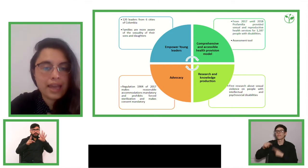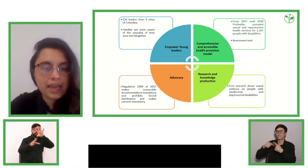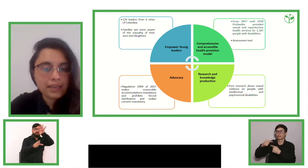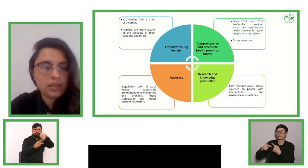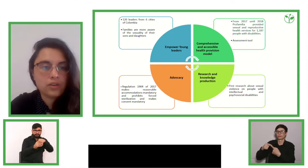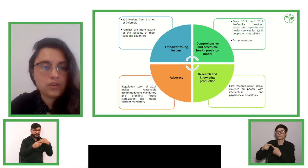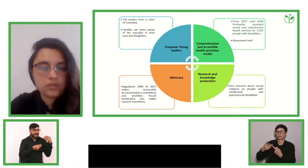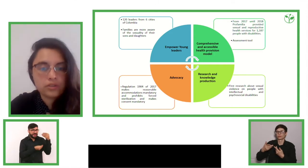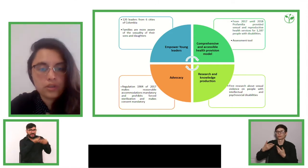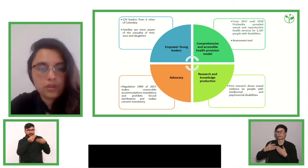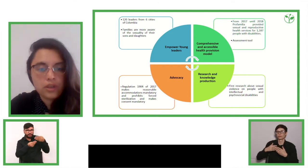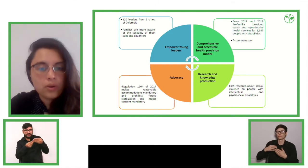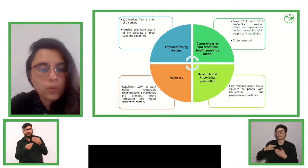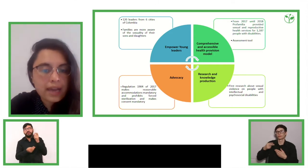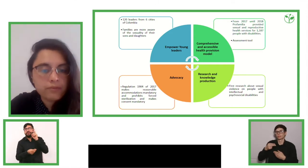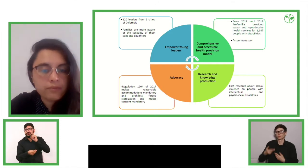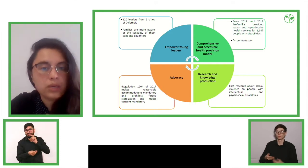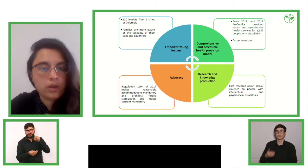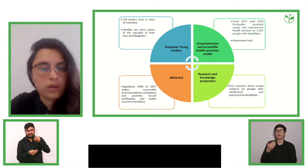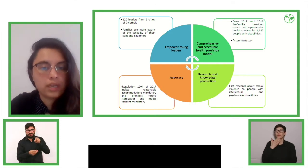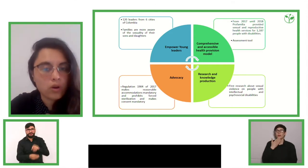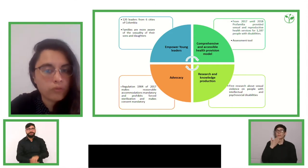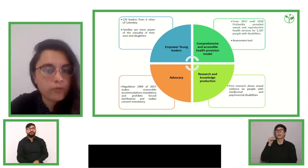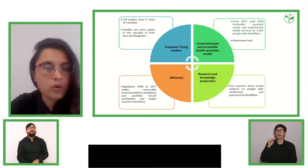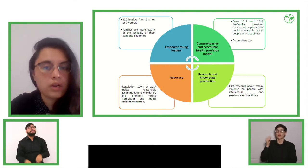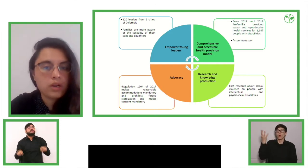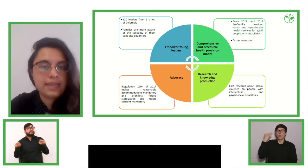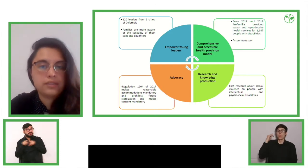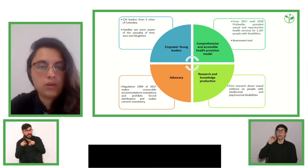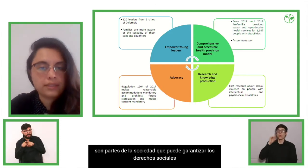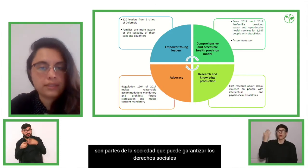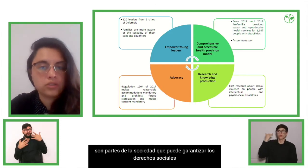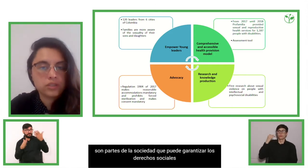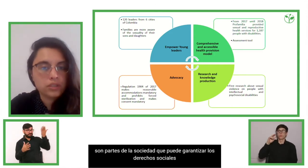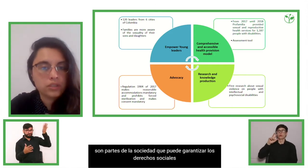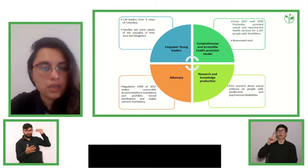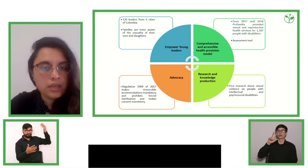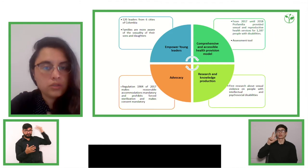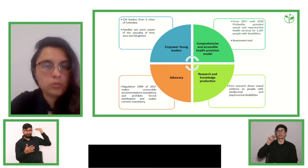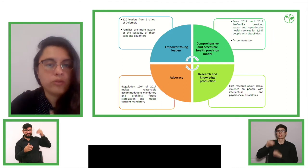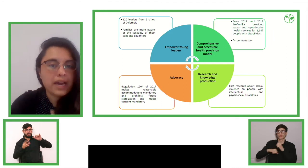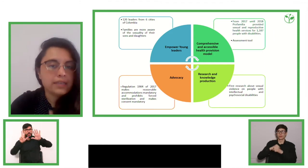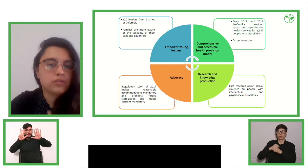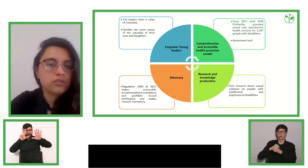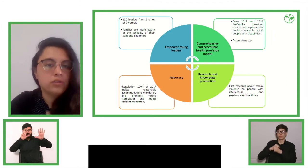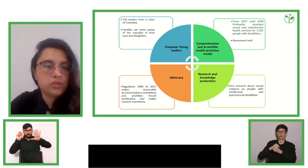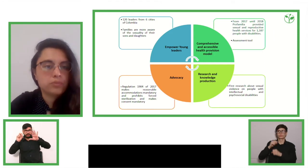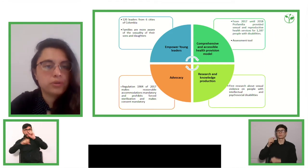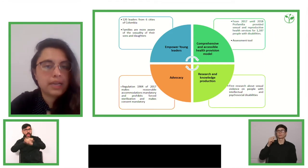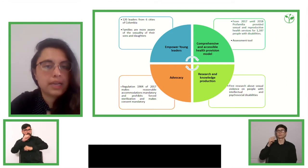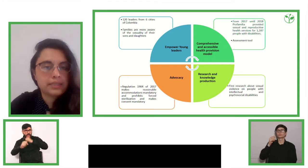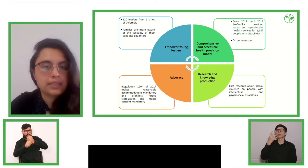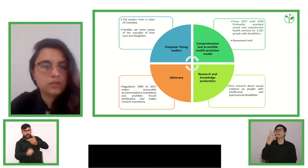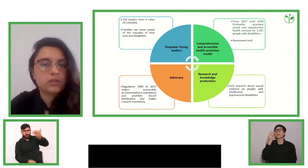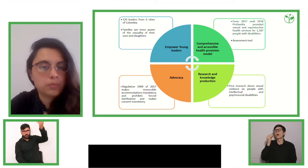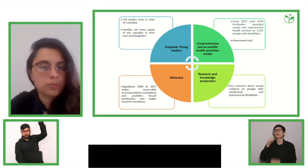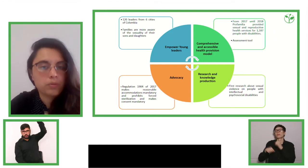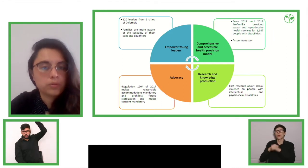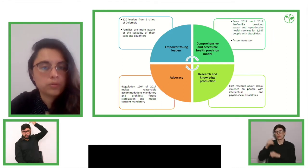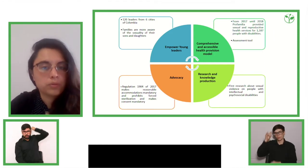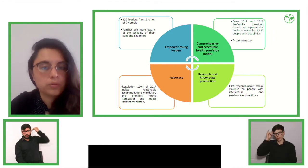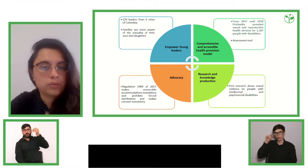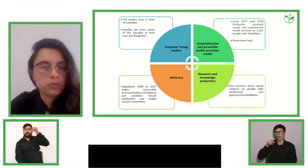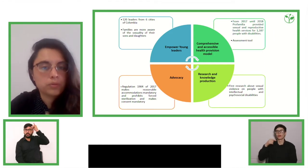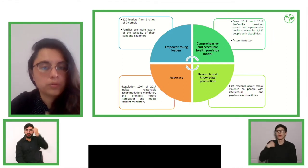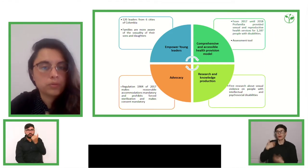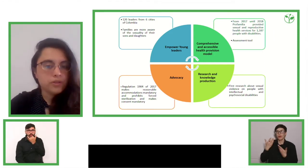Durante los últimos 80 años hemos estado trabajando en 4 estrategias para entregar soluciones precisamente